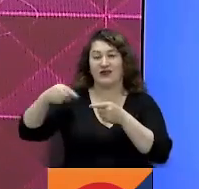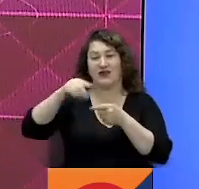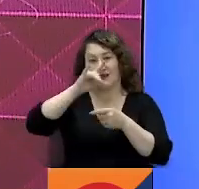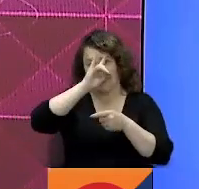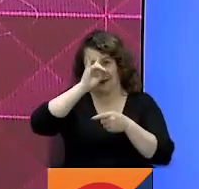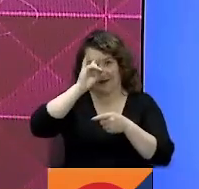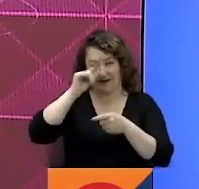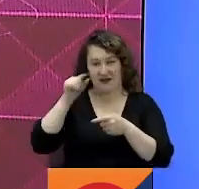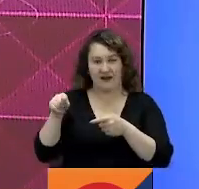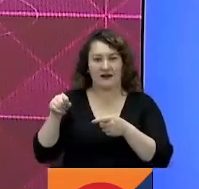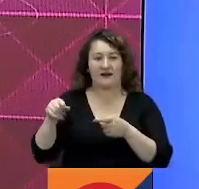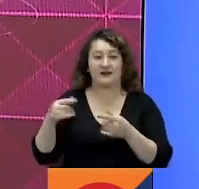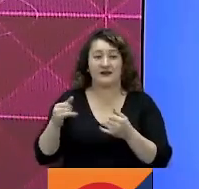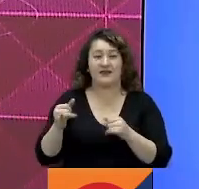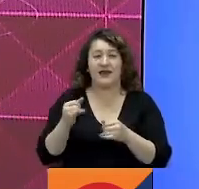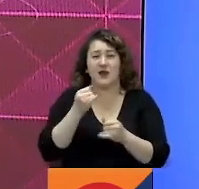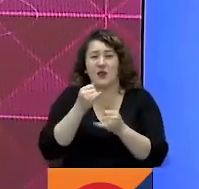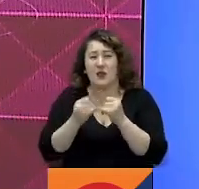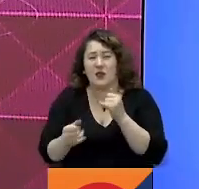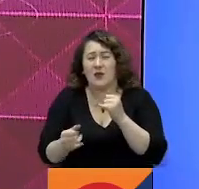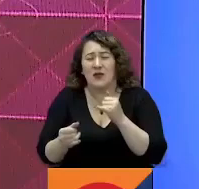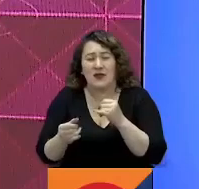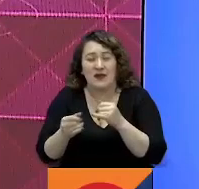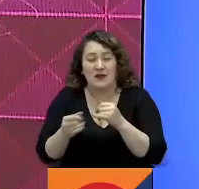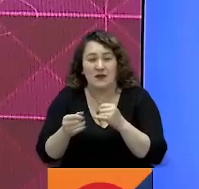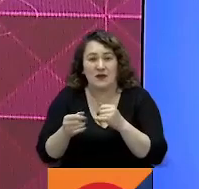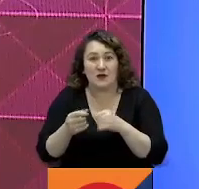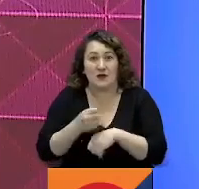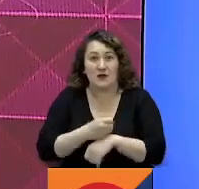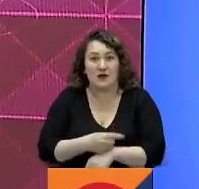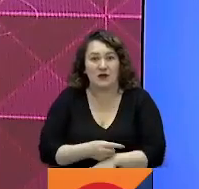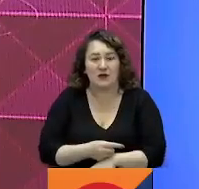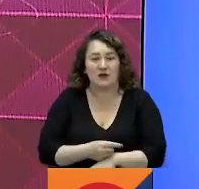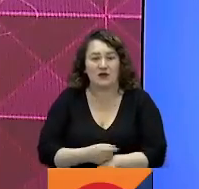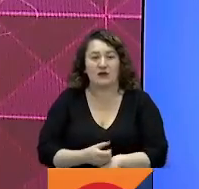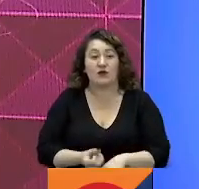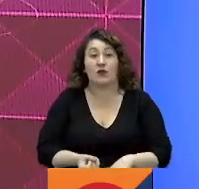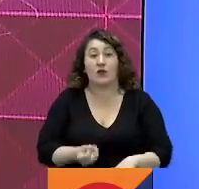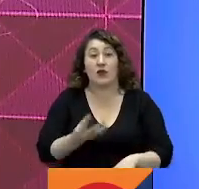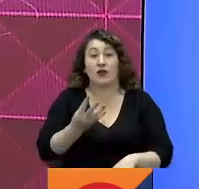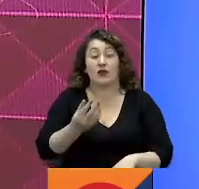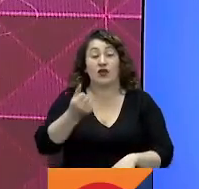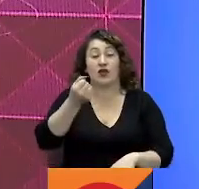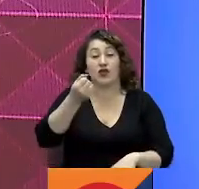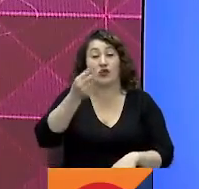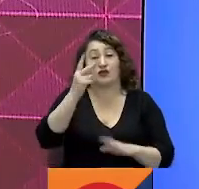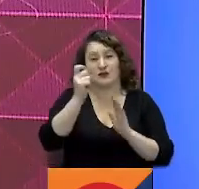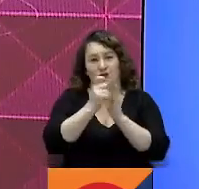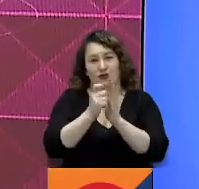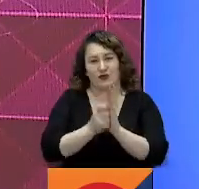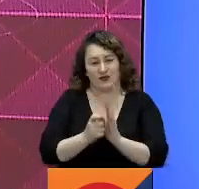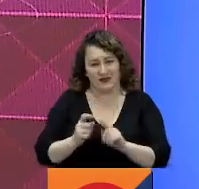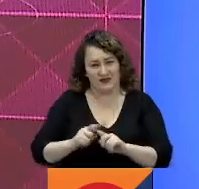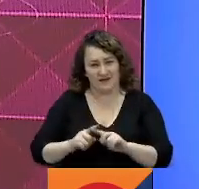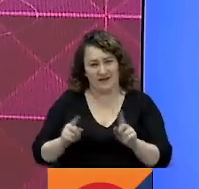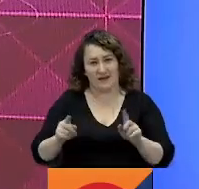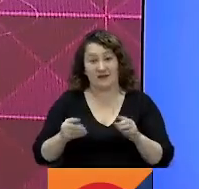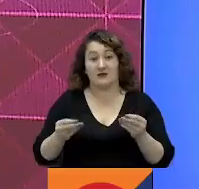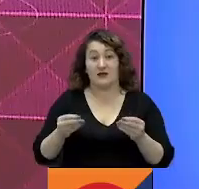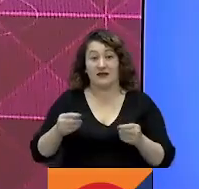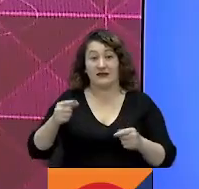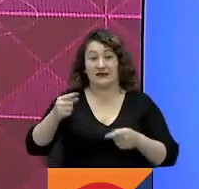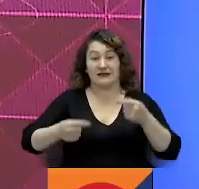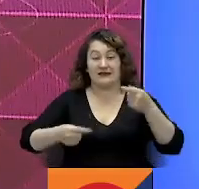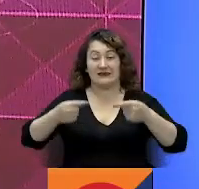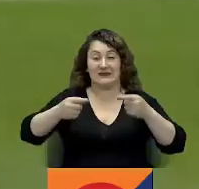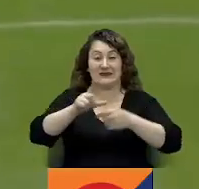últimos minutos, ya en el tiempo agónico, y le tomó en este instante 12 puntos de diferencia para comenzar a sentenciar la liga en ese